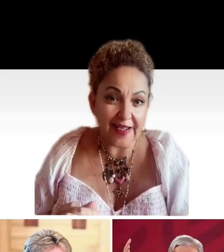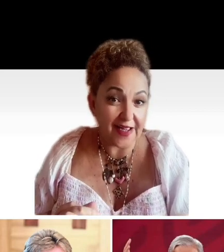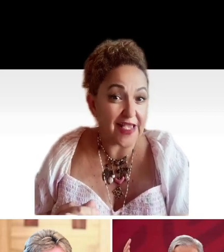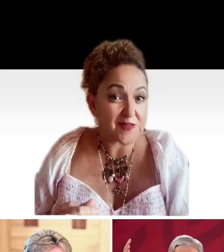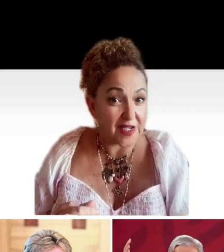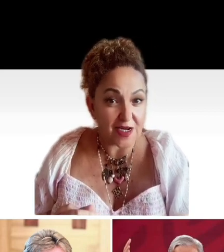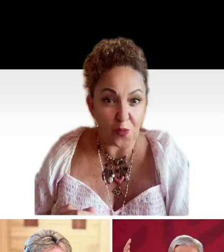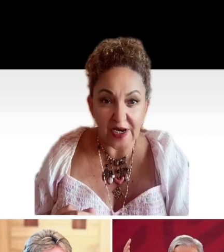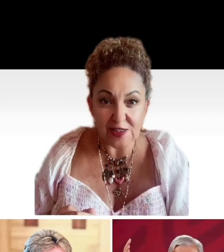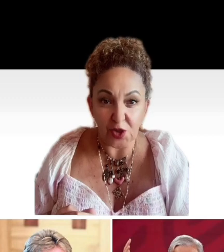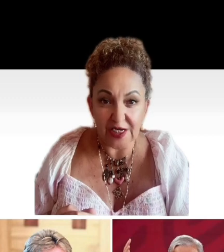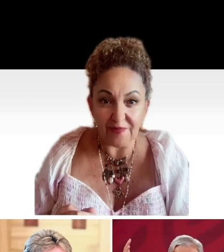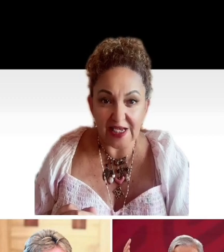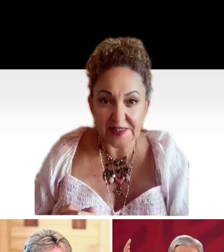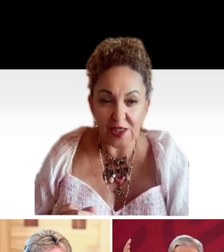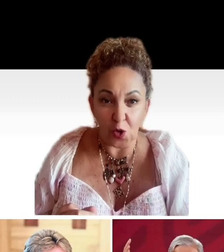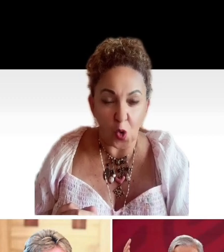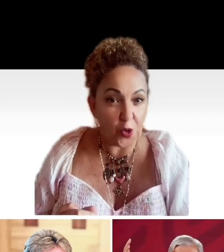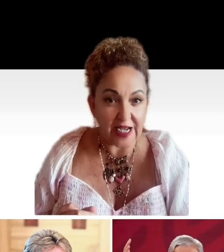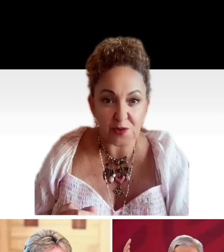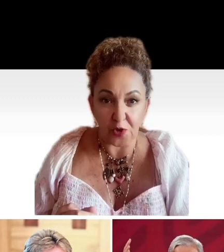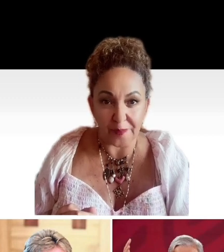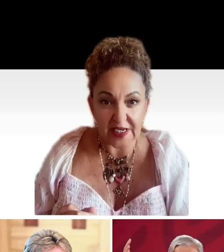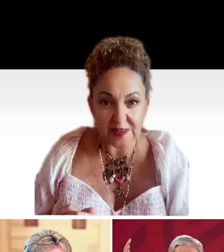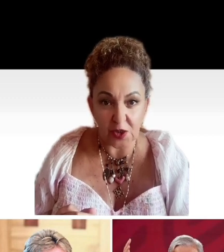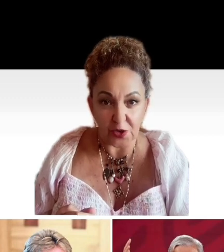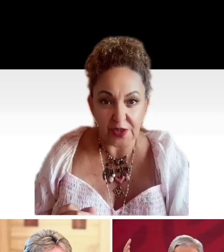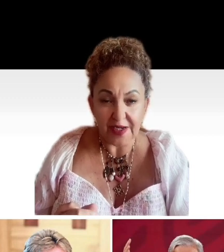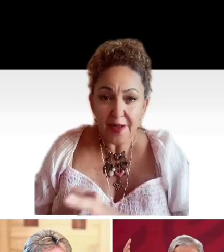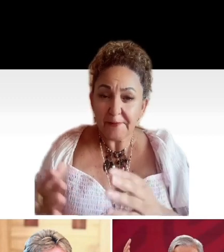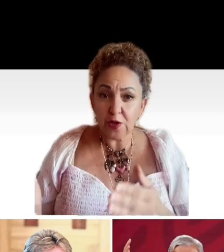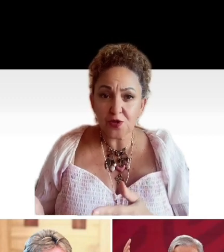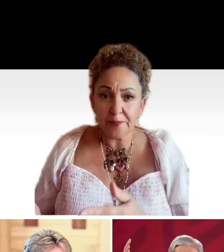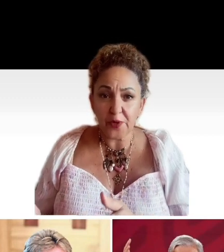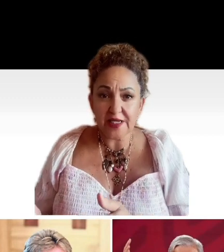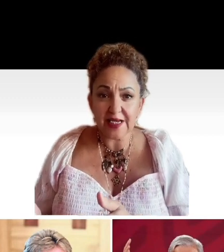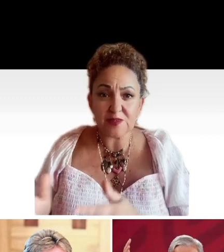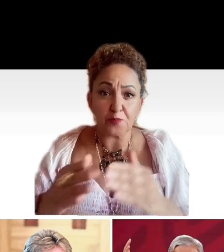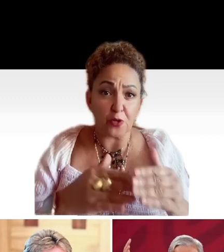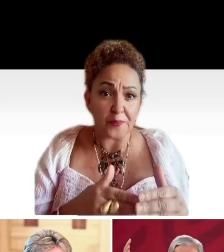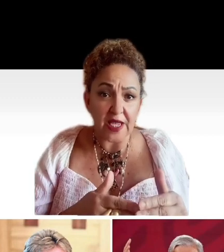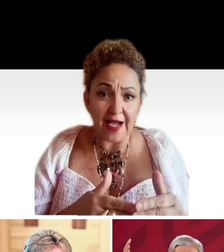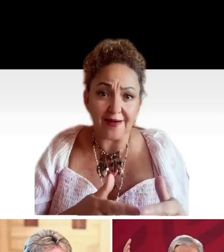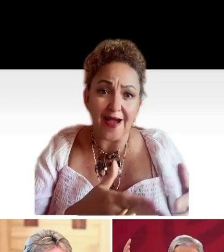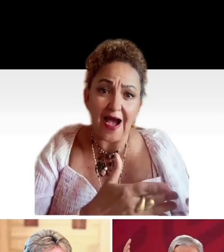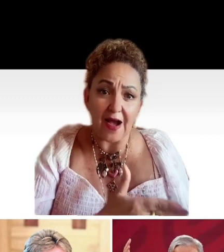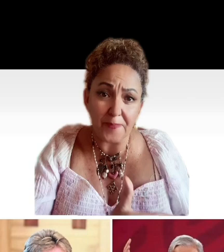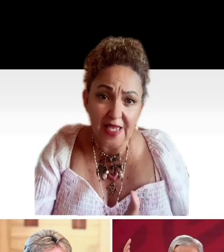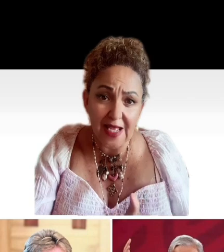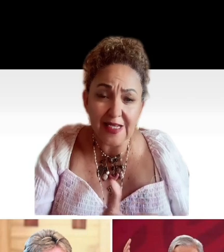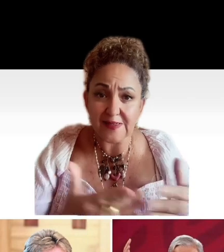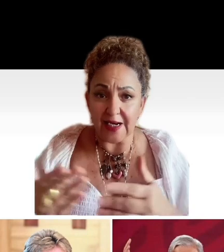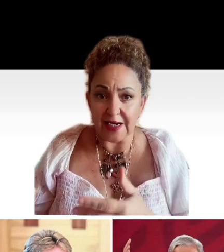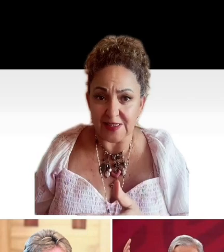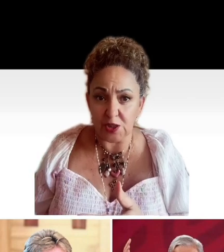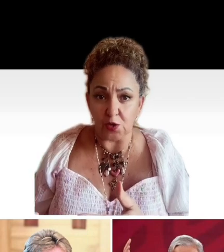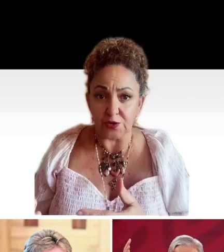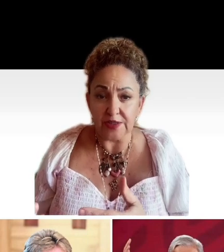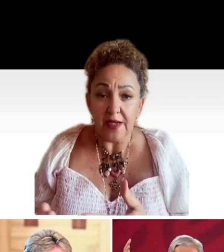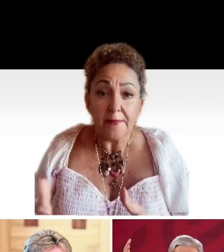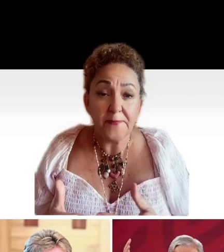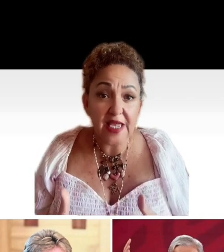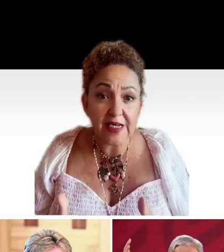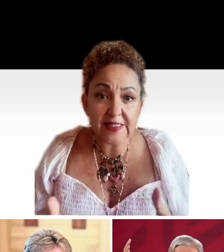que esta recuperación había sido una expropiación. Pero no se puede expropiar bienes de la